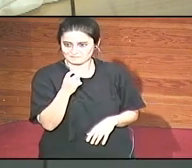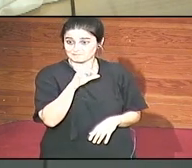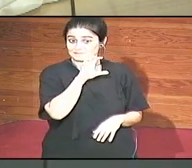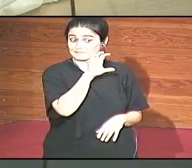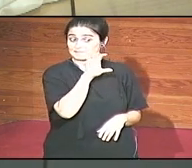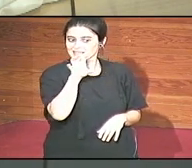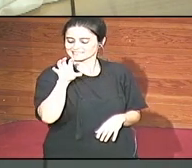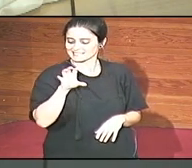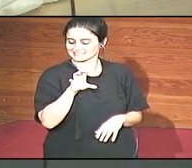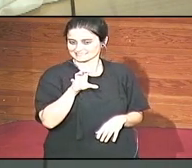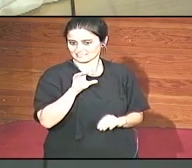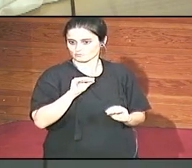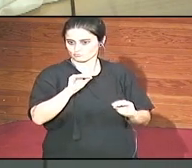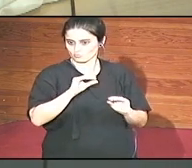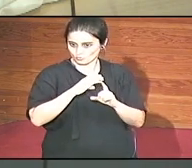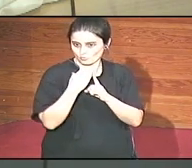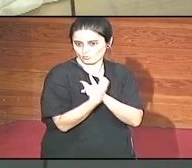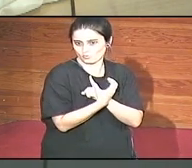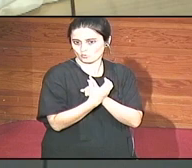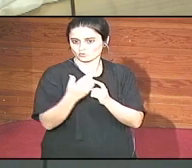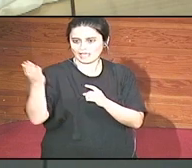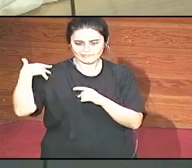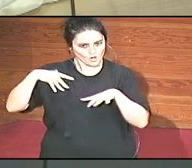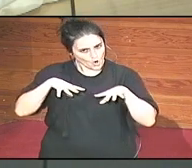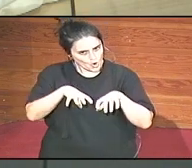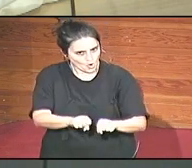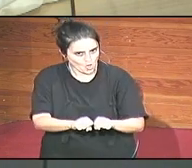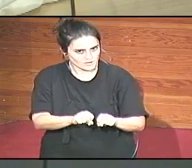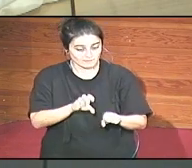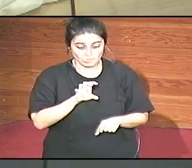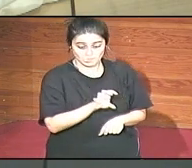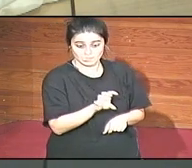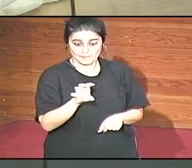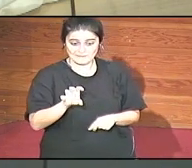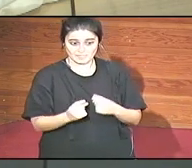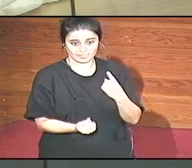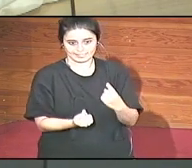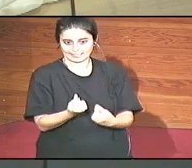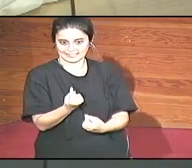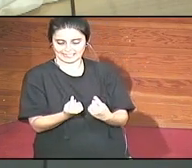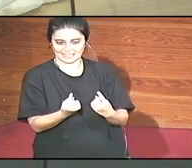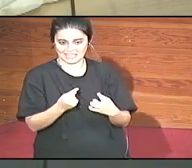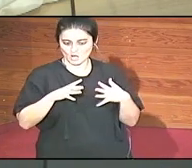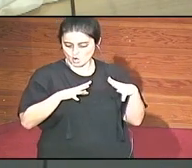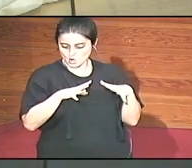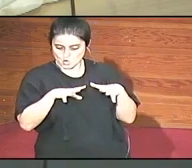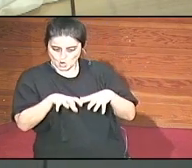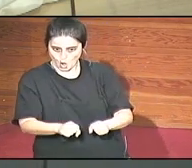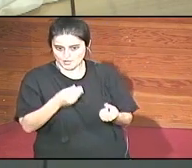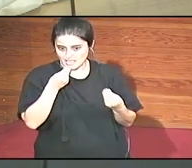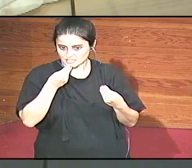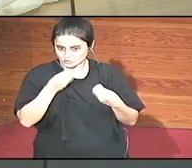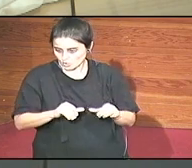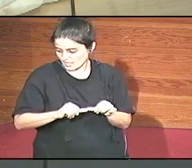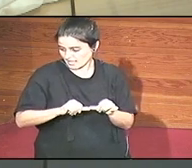culturalmente su historia fueron colonia y los pocos países que culturalmente no tuvieron esta experiencia histórica al menos no tan